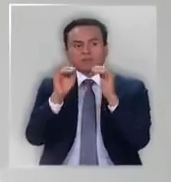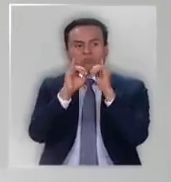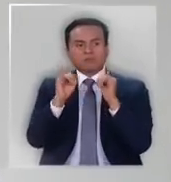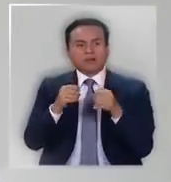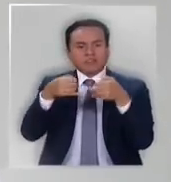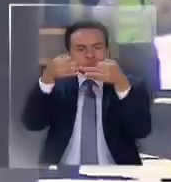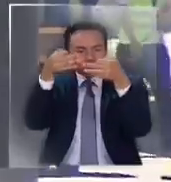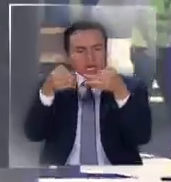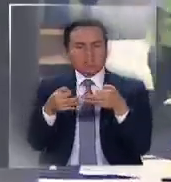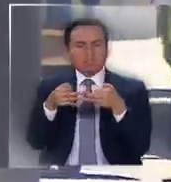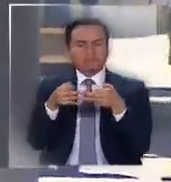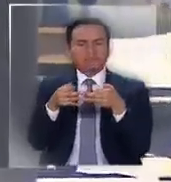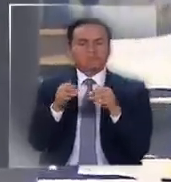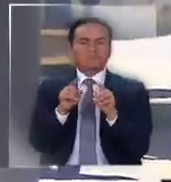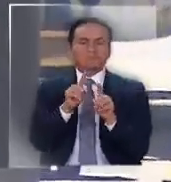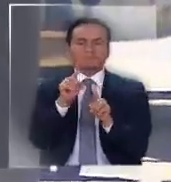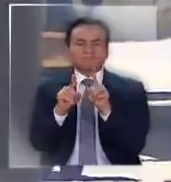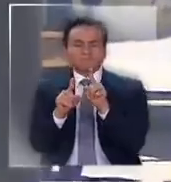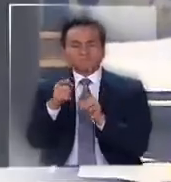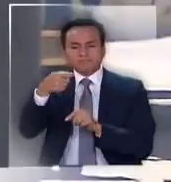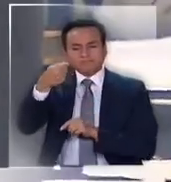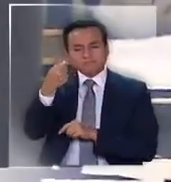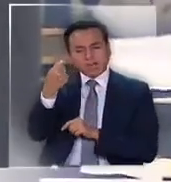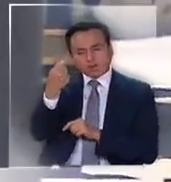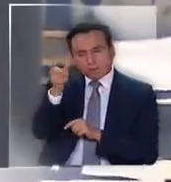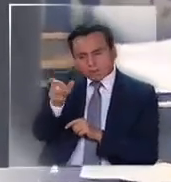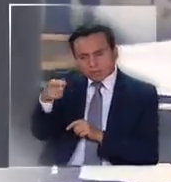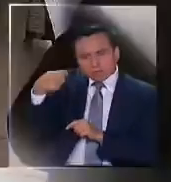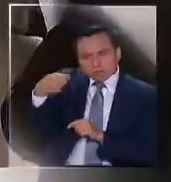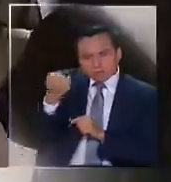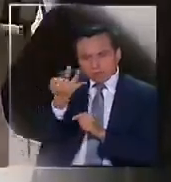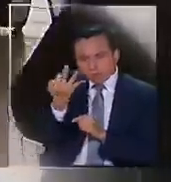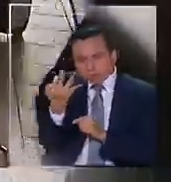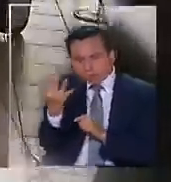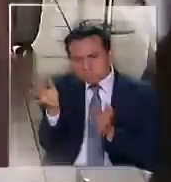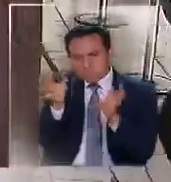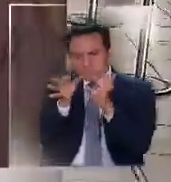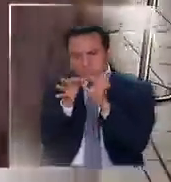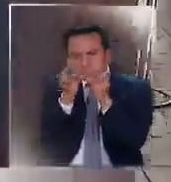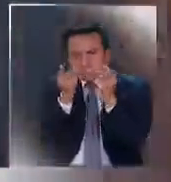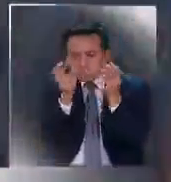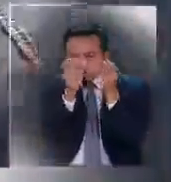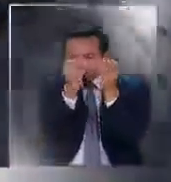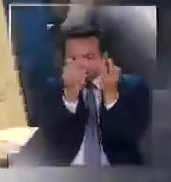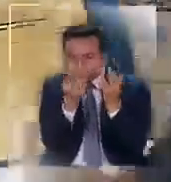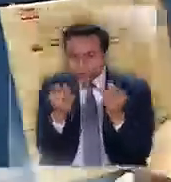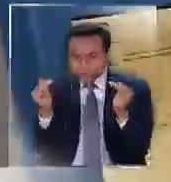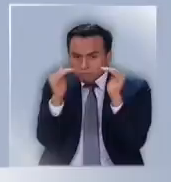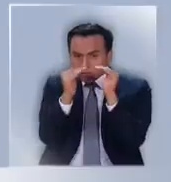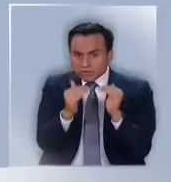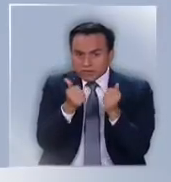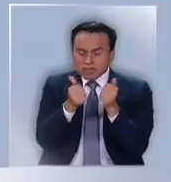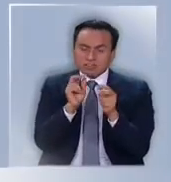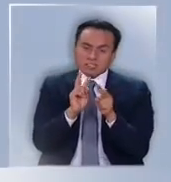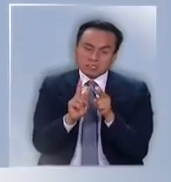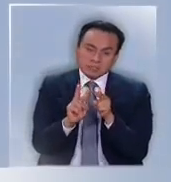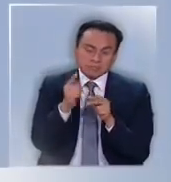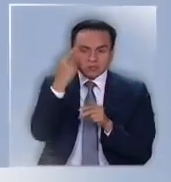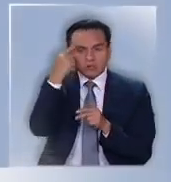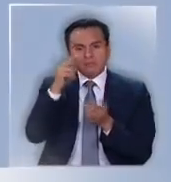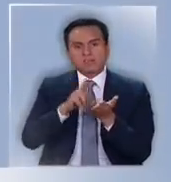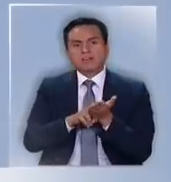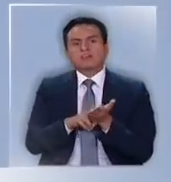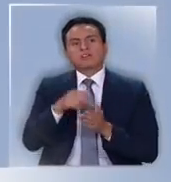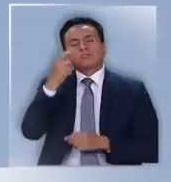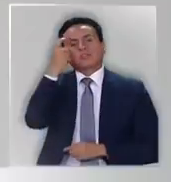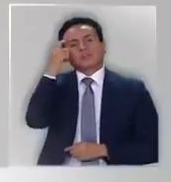modo de asegurarse de que aquellos valores reales de las personas se muestren bien en los números, se tendrá que hacer, pero la verdad yo creo hoy